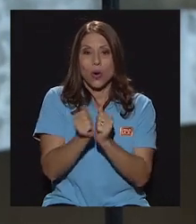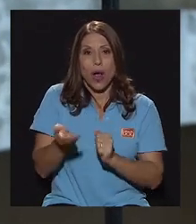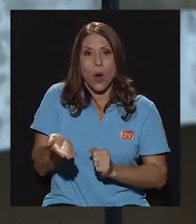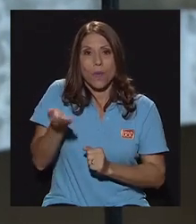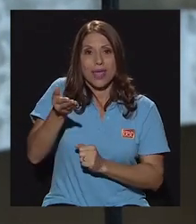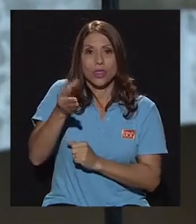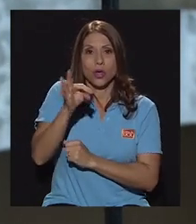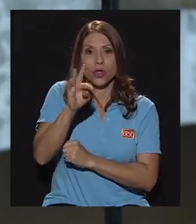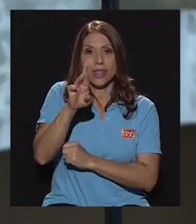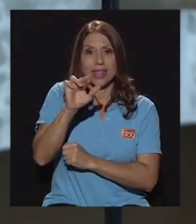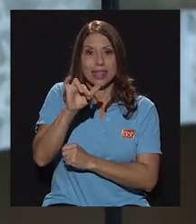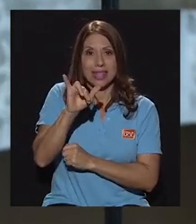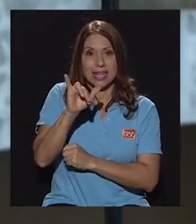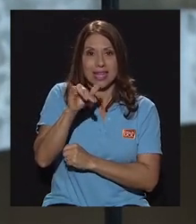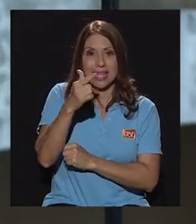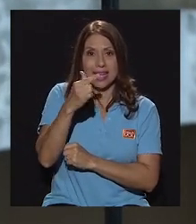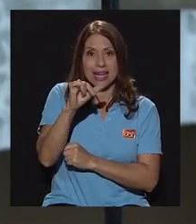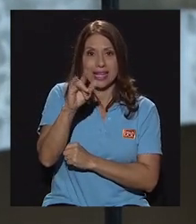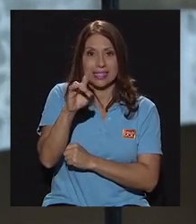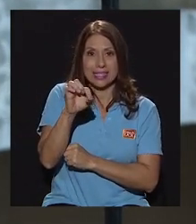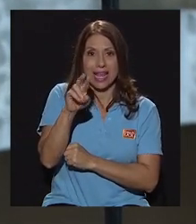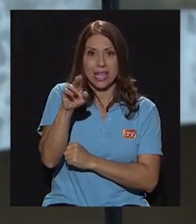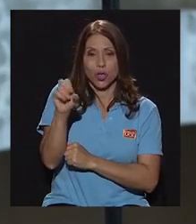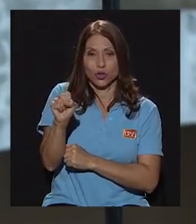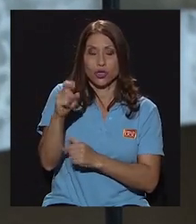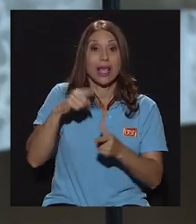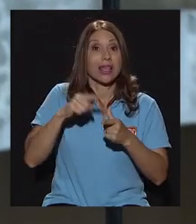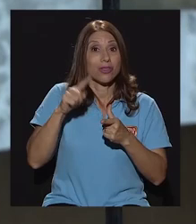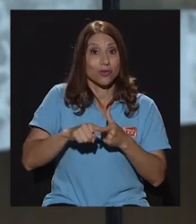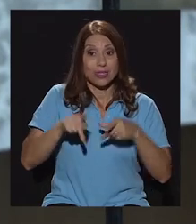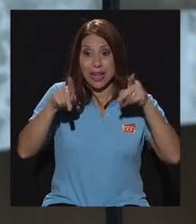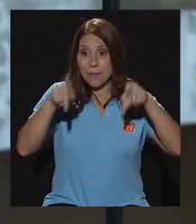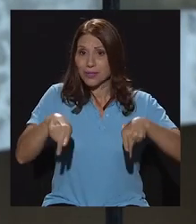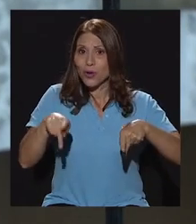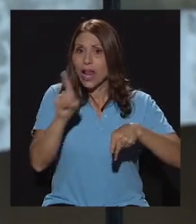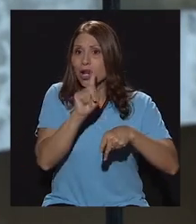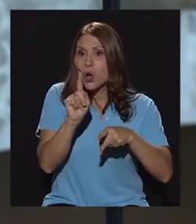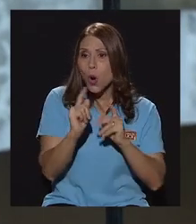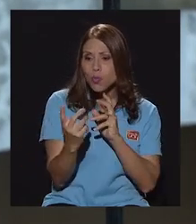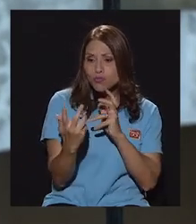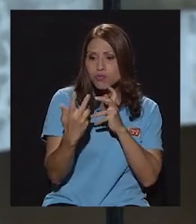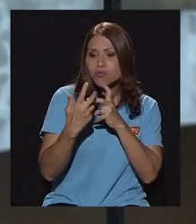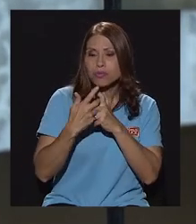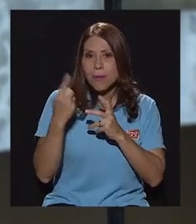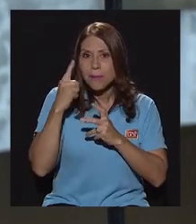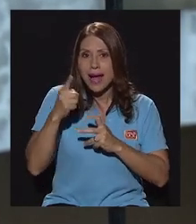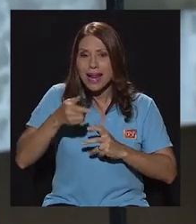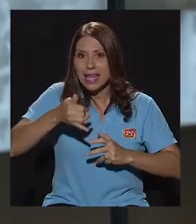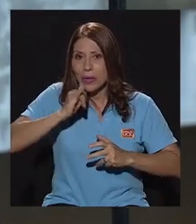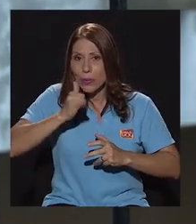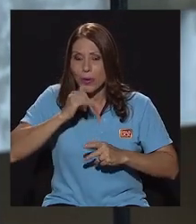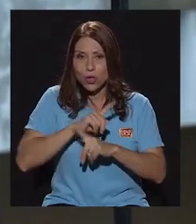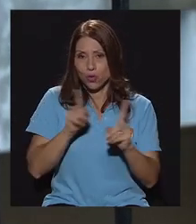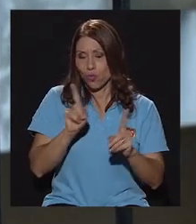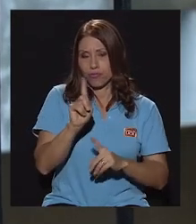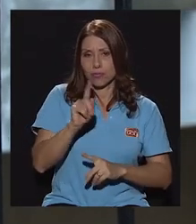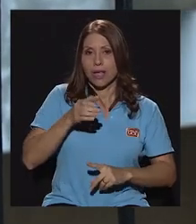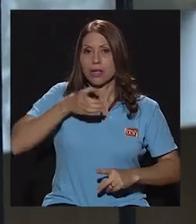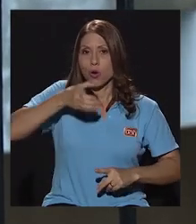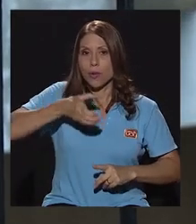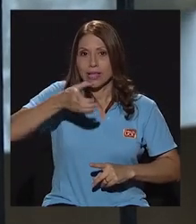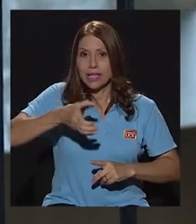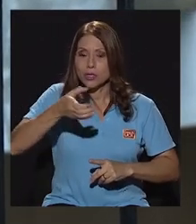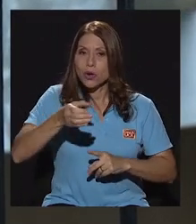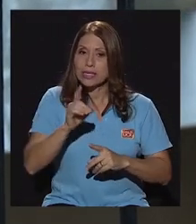una nutricionista que se respete no va a adecuar la dieta para que el paciente consuma alcohol, sino que le va a dar recomendaciones de consumo